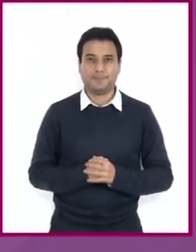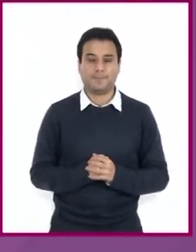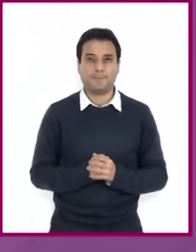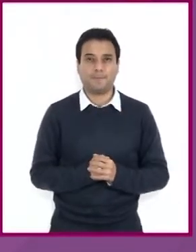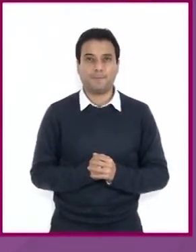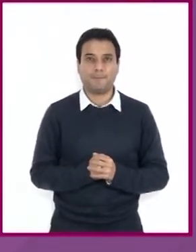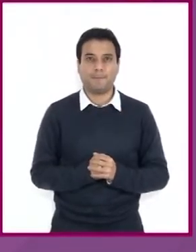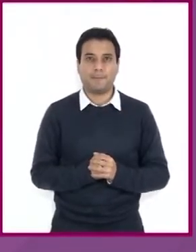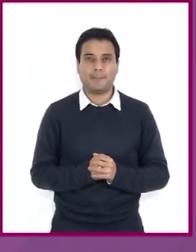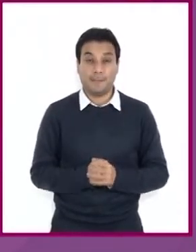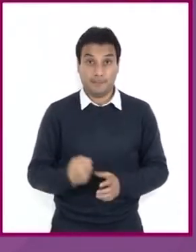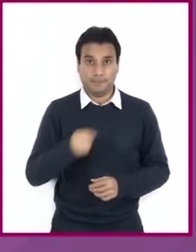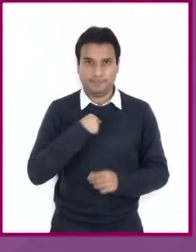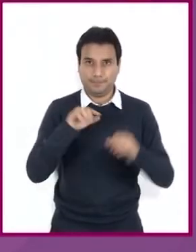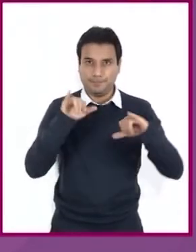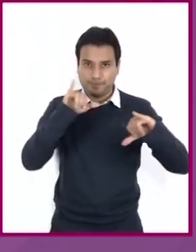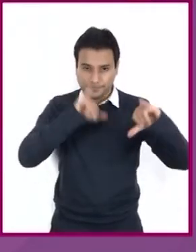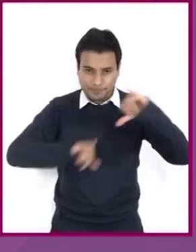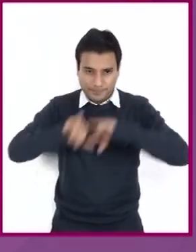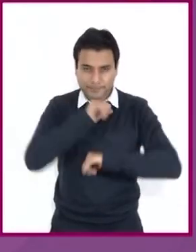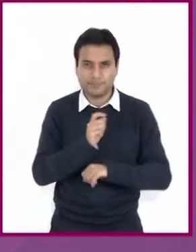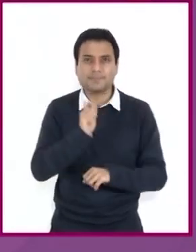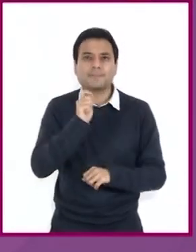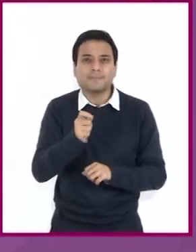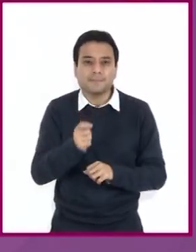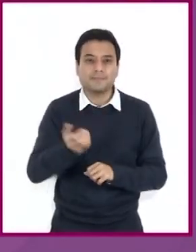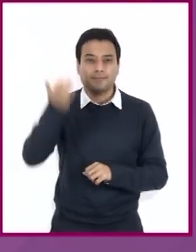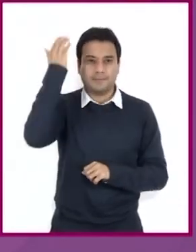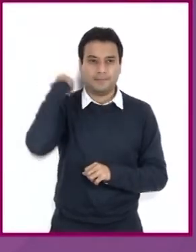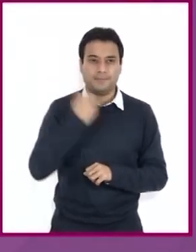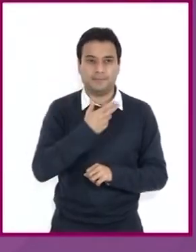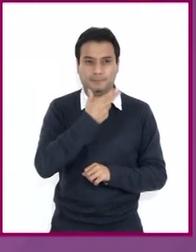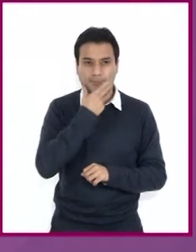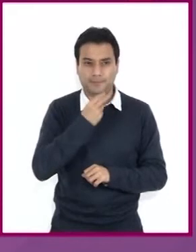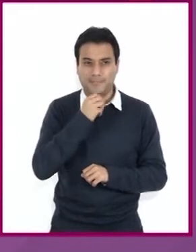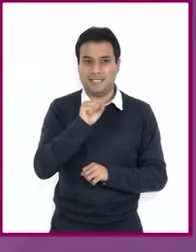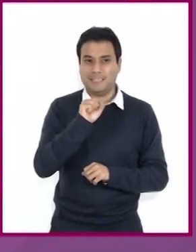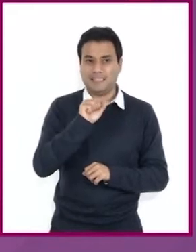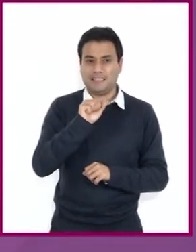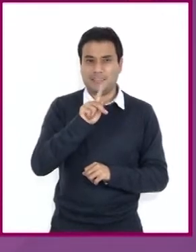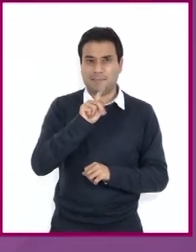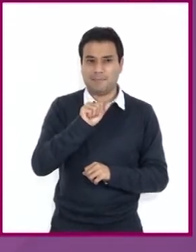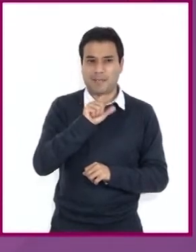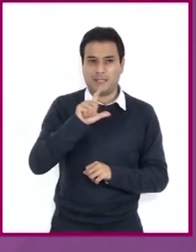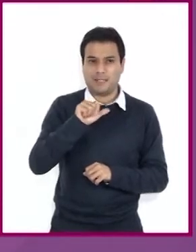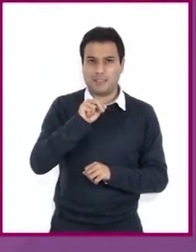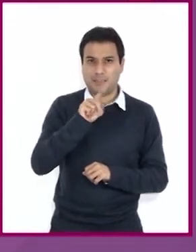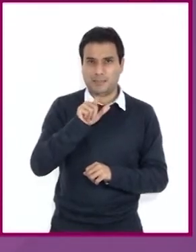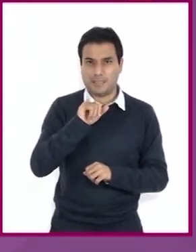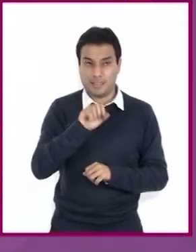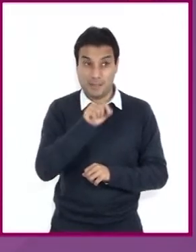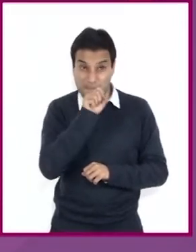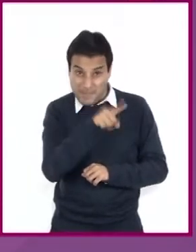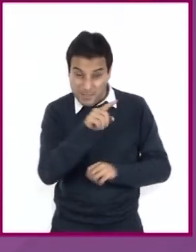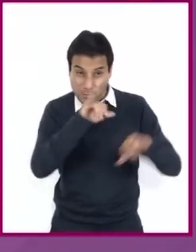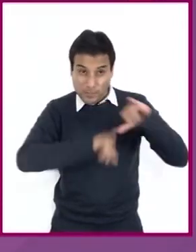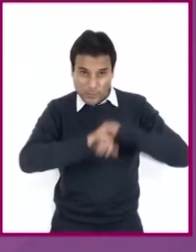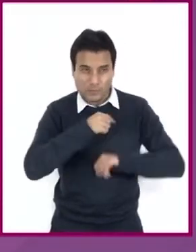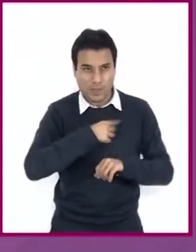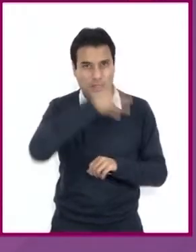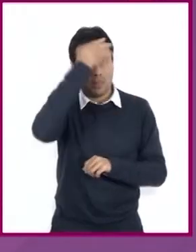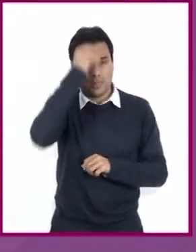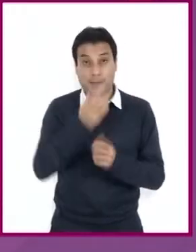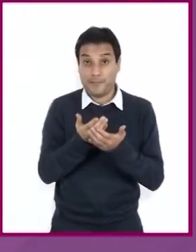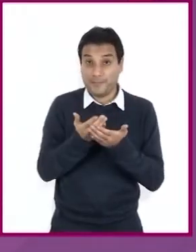En estos experimentos repitió el método de Spallanzani, de hervir el caldo de sopa, pero dividió el caldo en